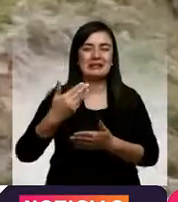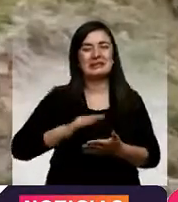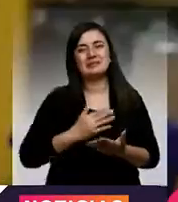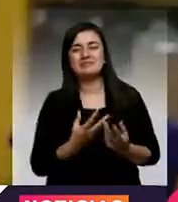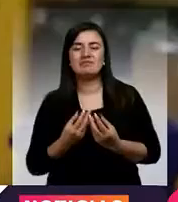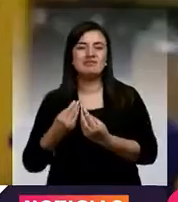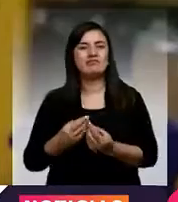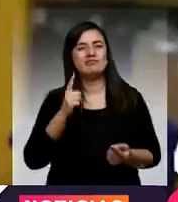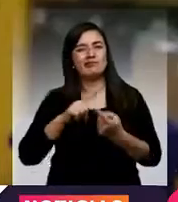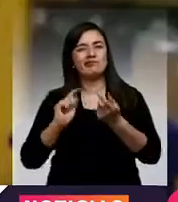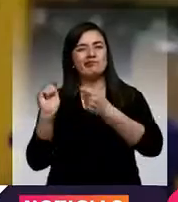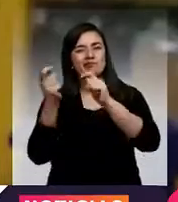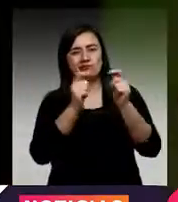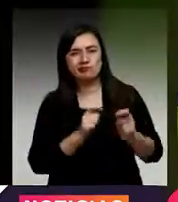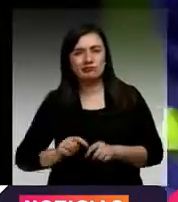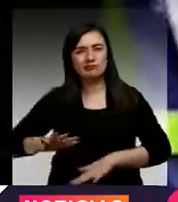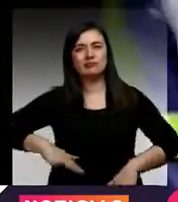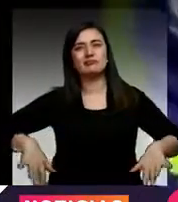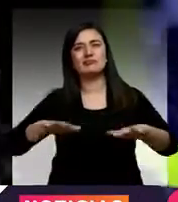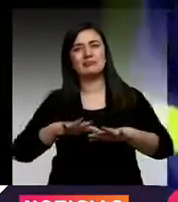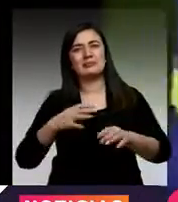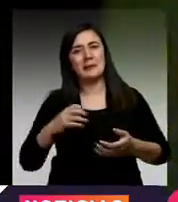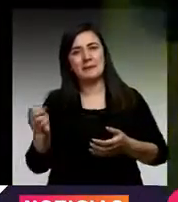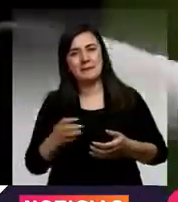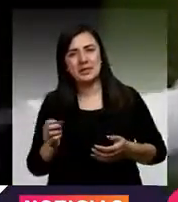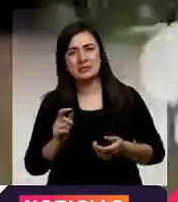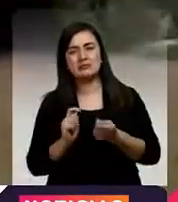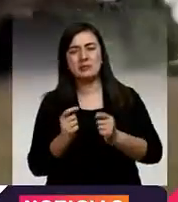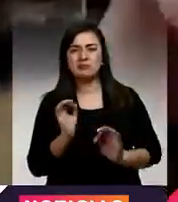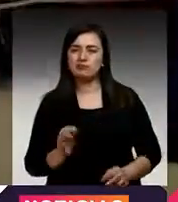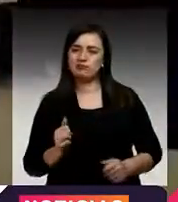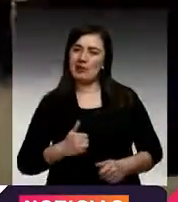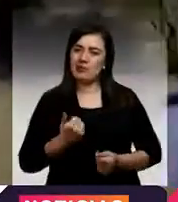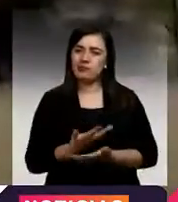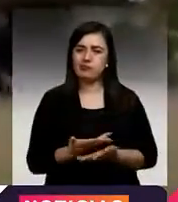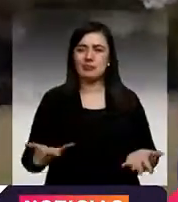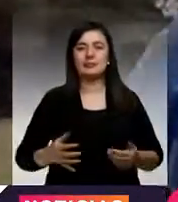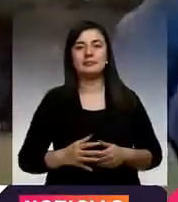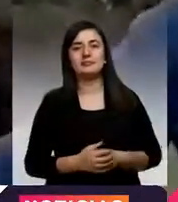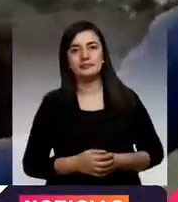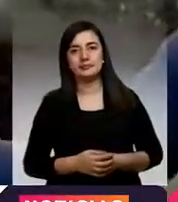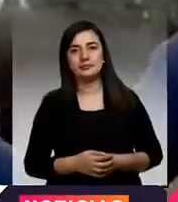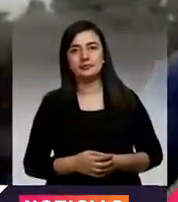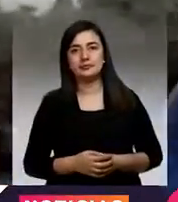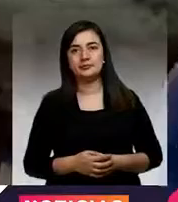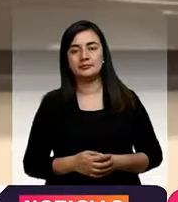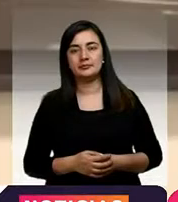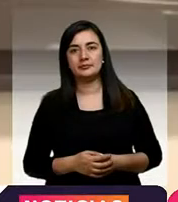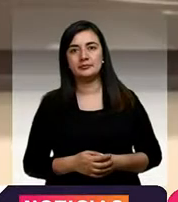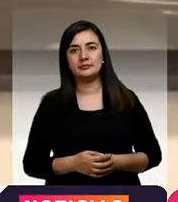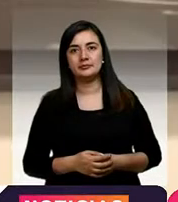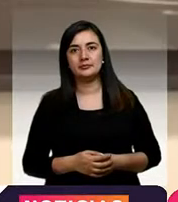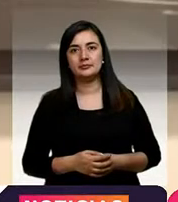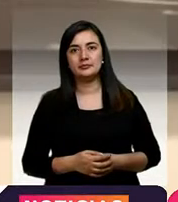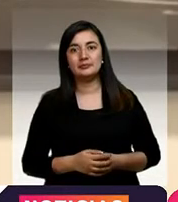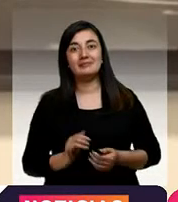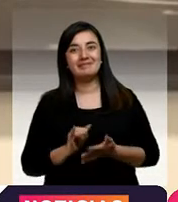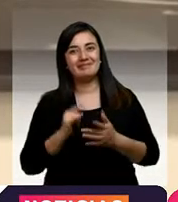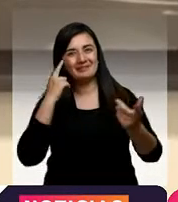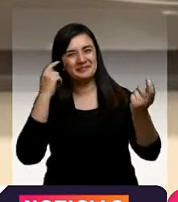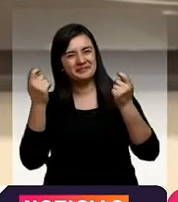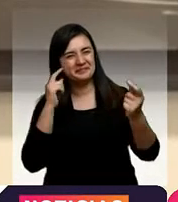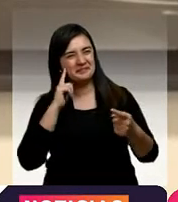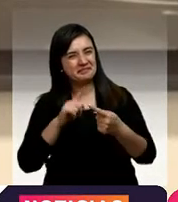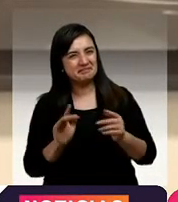para transformar la concepción de la basura a material aprovechable. El poder lo tienes tú, separa tus residuos. Esta estrategia invita a